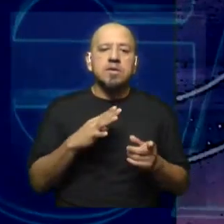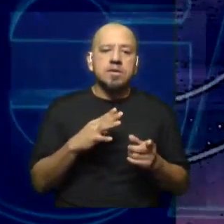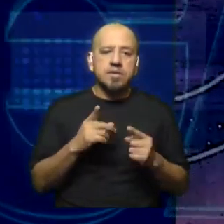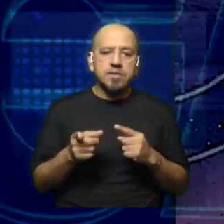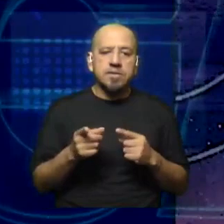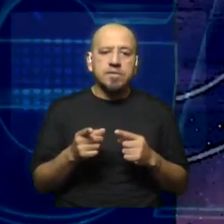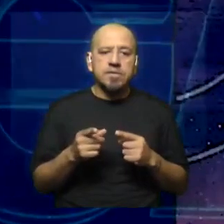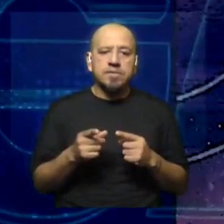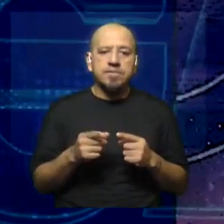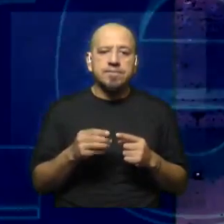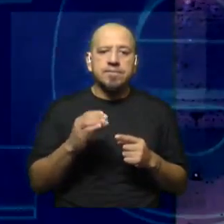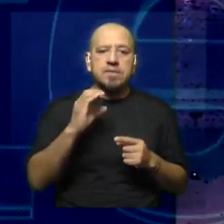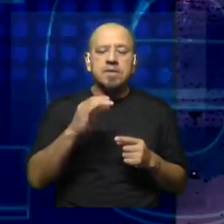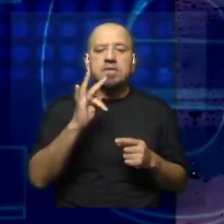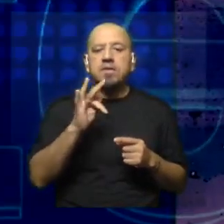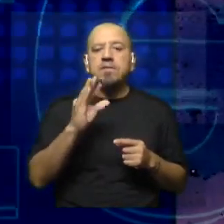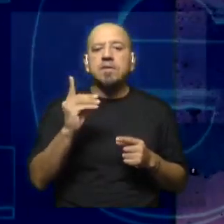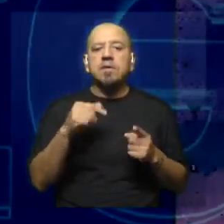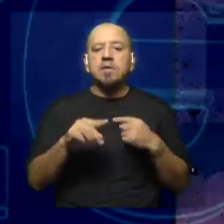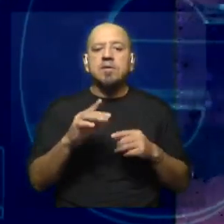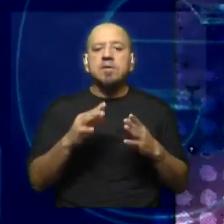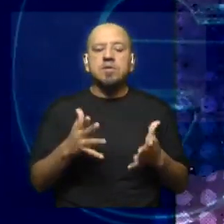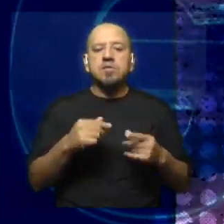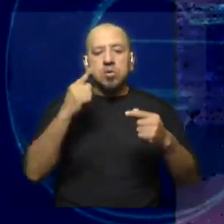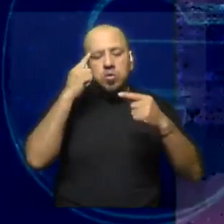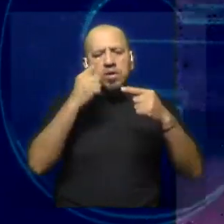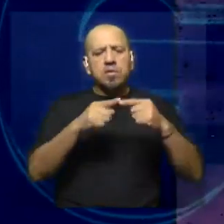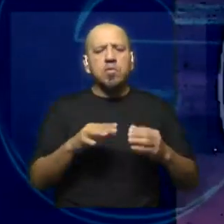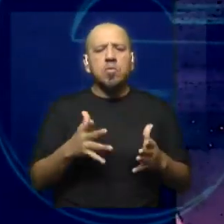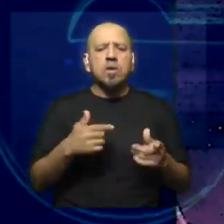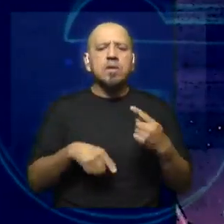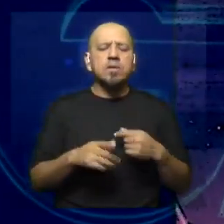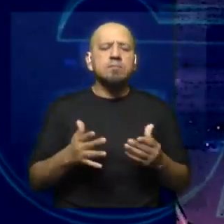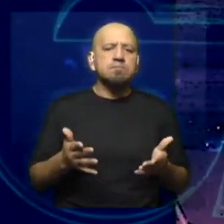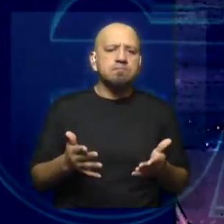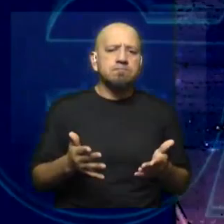que tiene el Centro de Fotografía. Hablemos un poco de ese sentido, de los objetivos, ¿no? Que capaz que